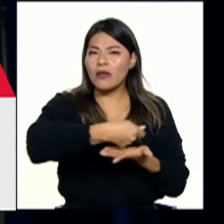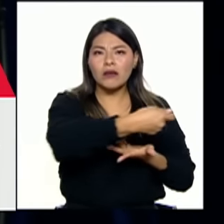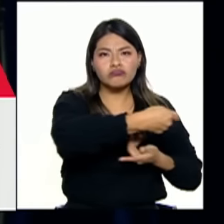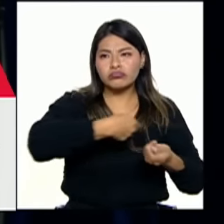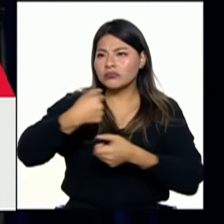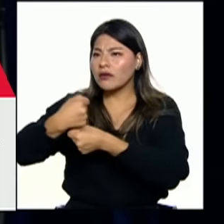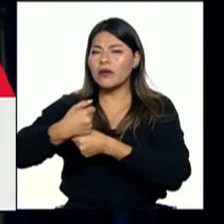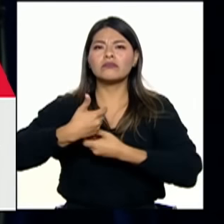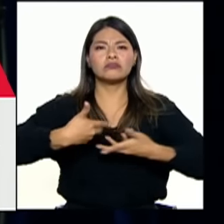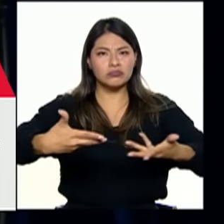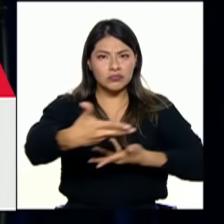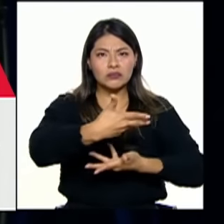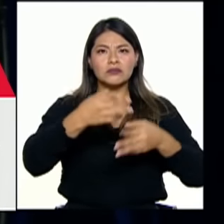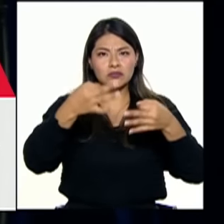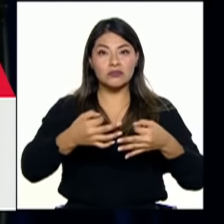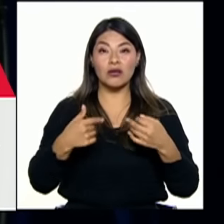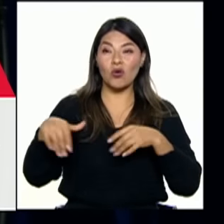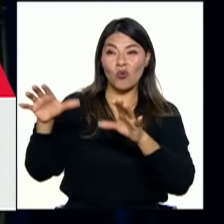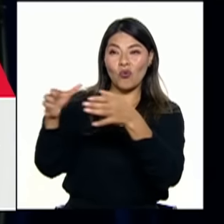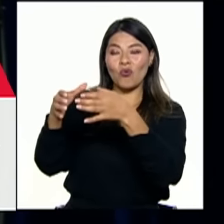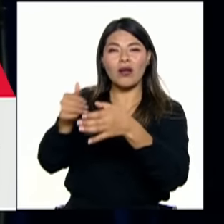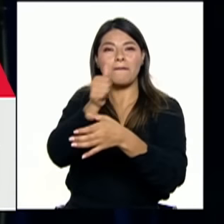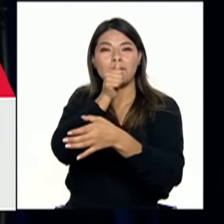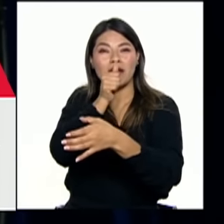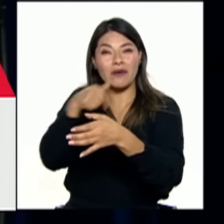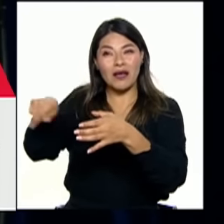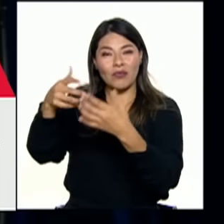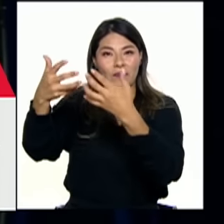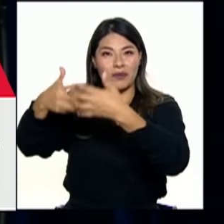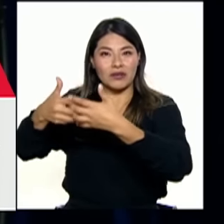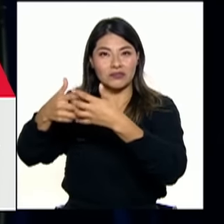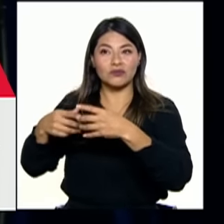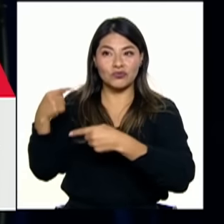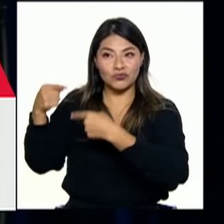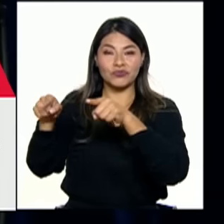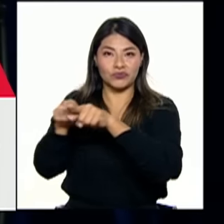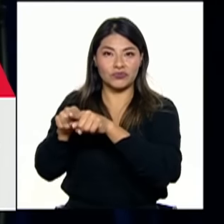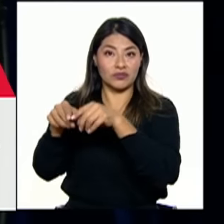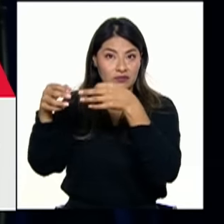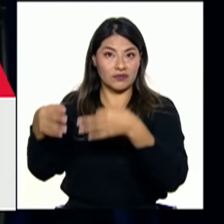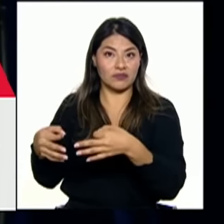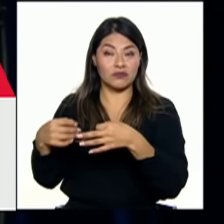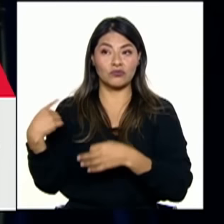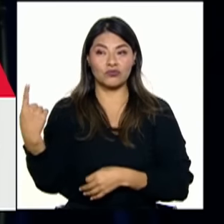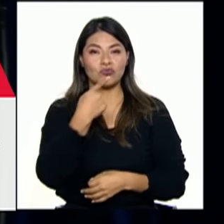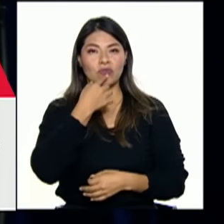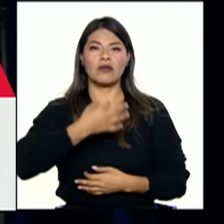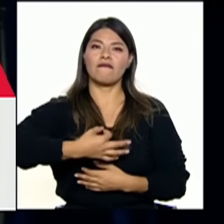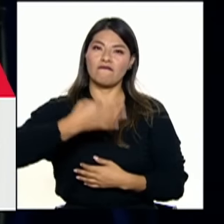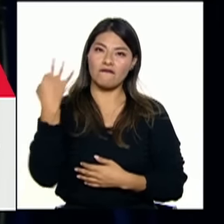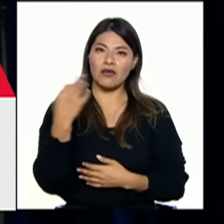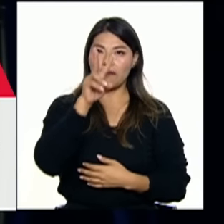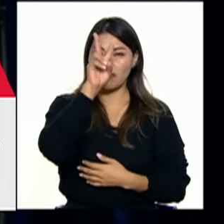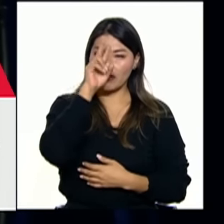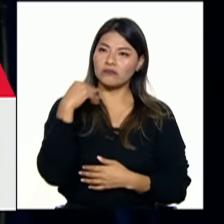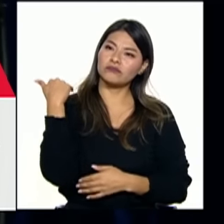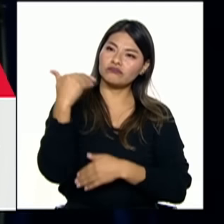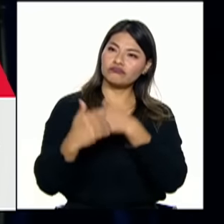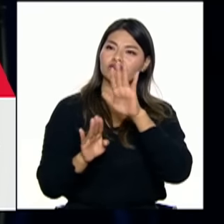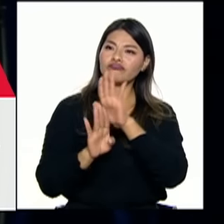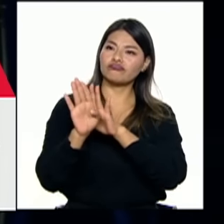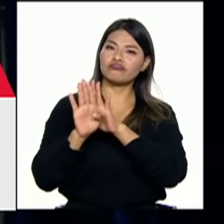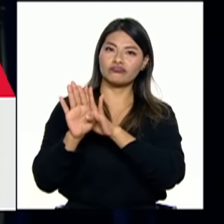recuperación de la inversión privada que empecemos a ver este año. Somos un país con sólidos fundamentos